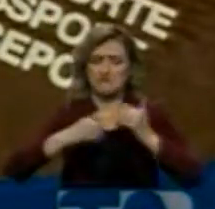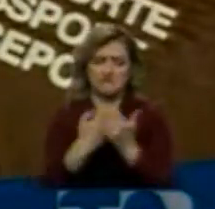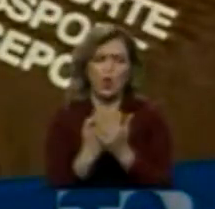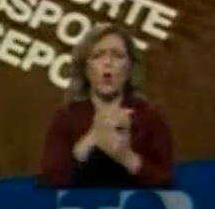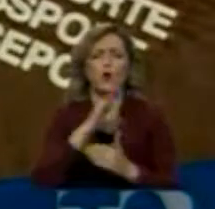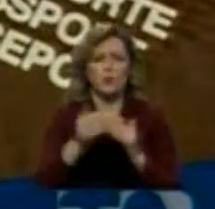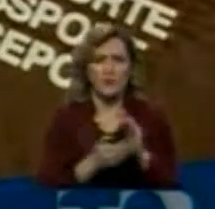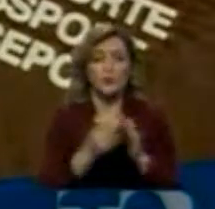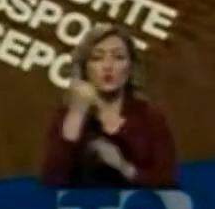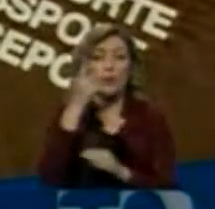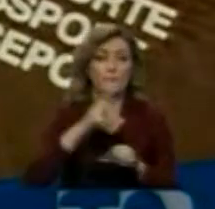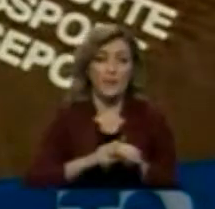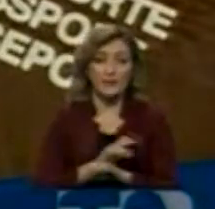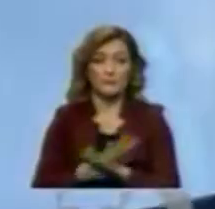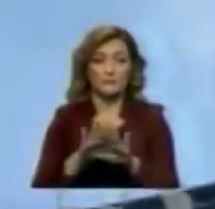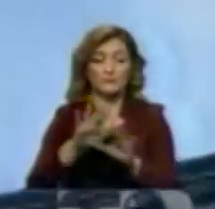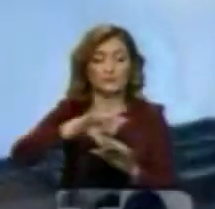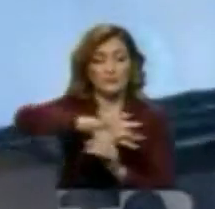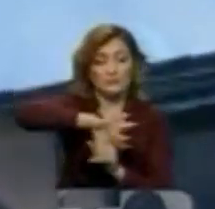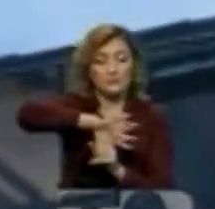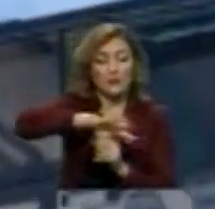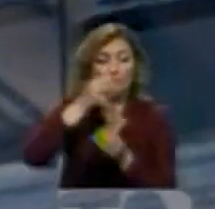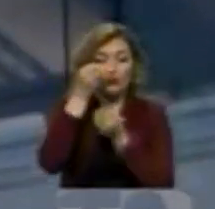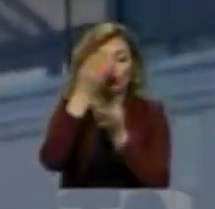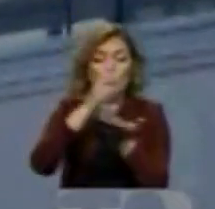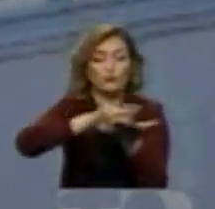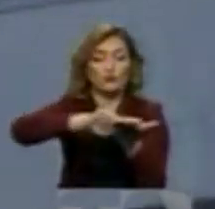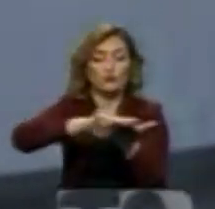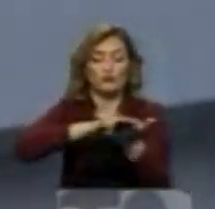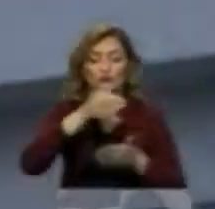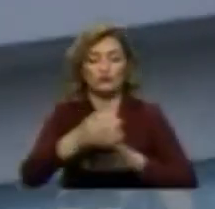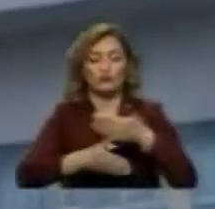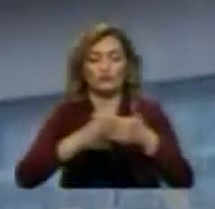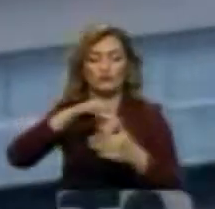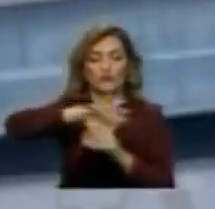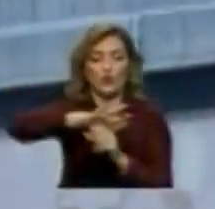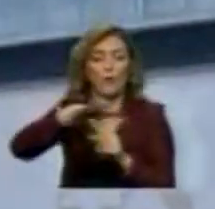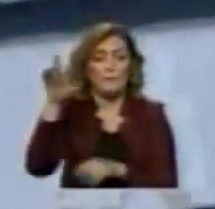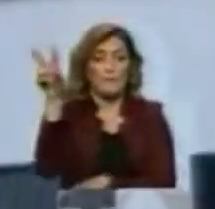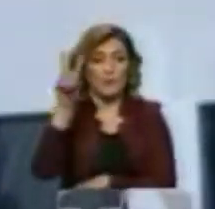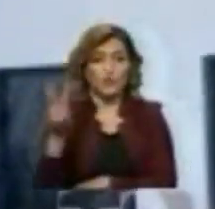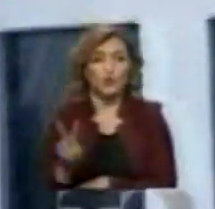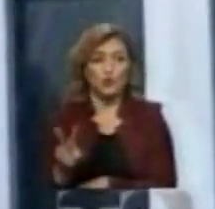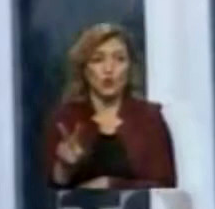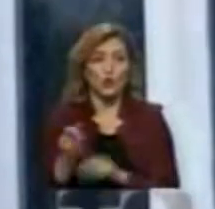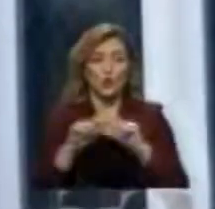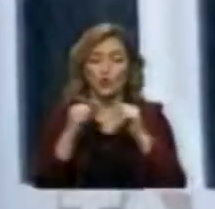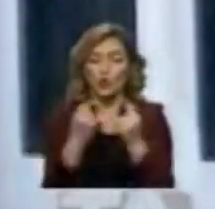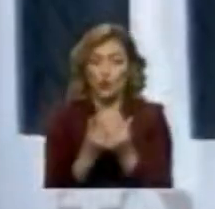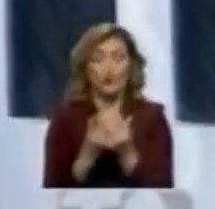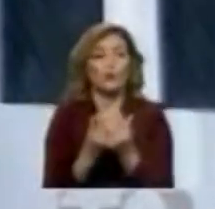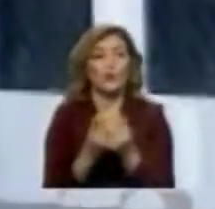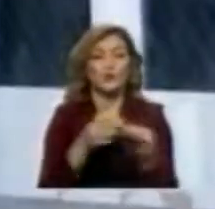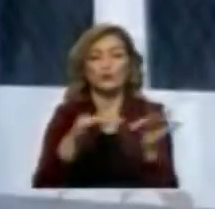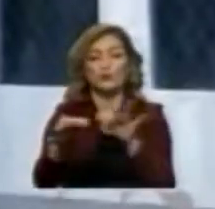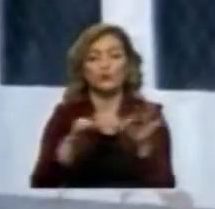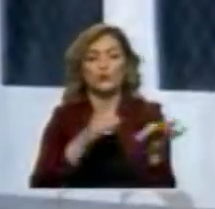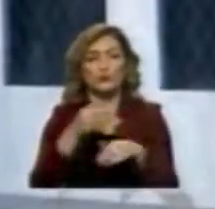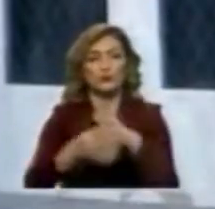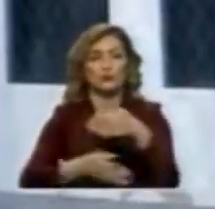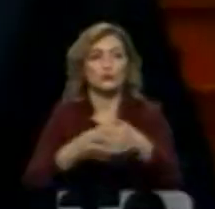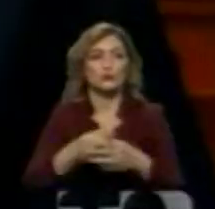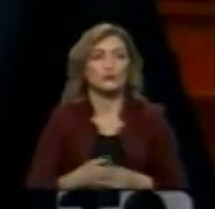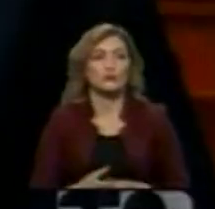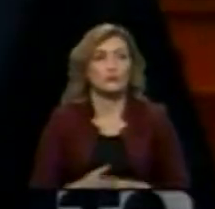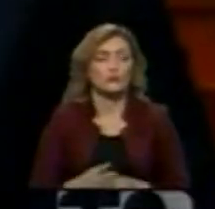una sola vez. Desde la embajada anunciaron que mantienen reuniones periódicas con el embajador de Venezuela y colectivos a los que explican estos